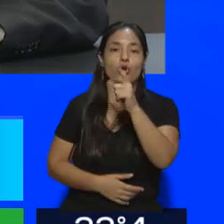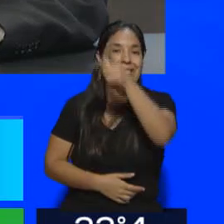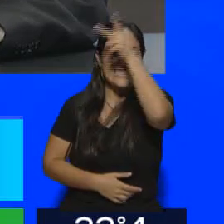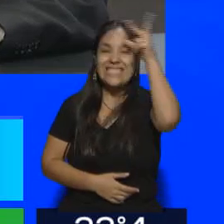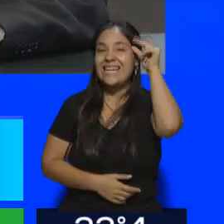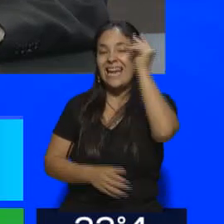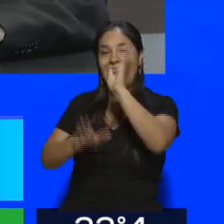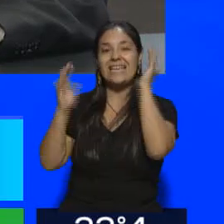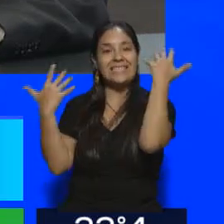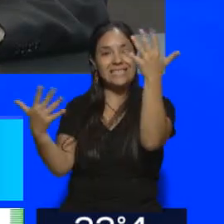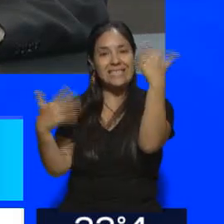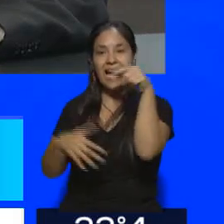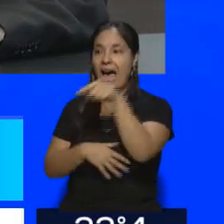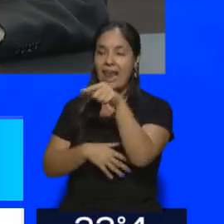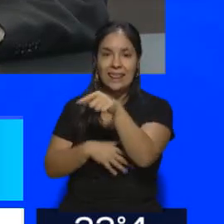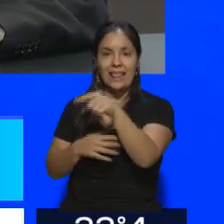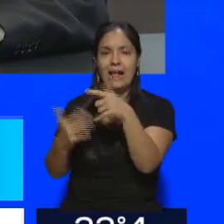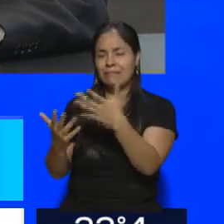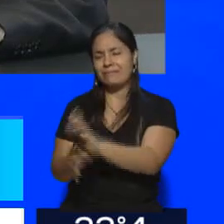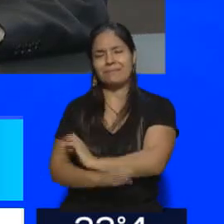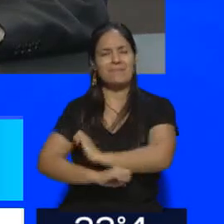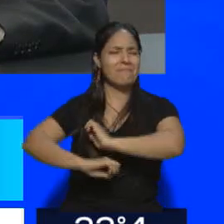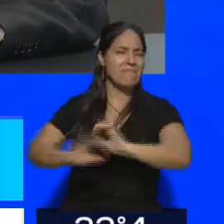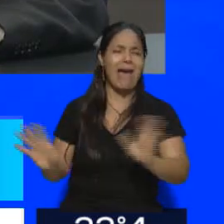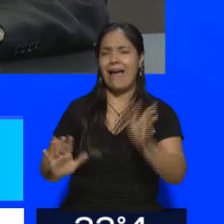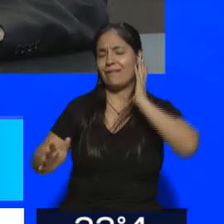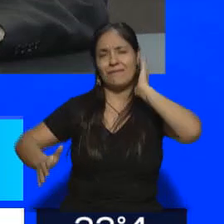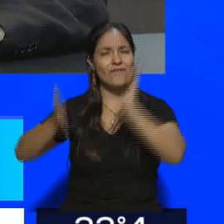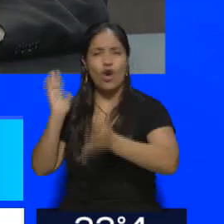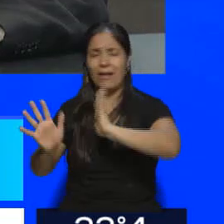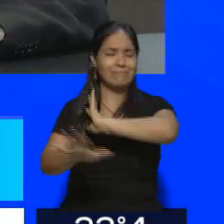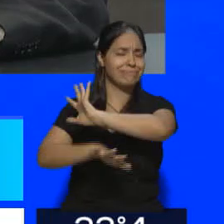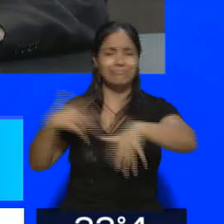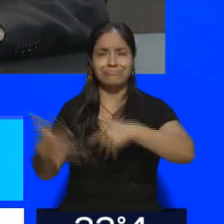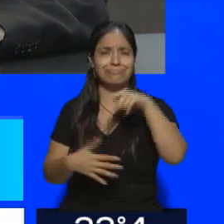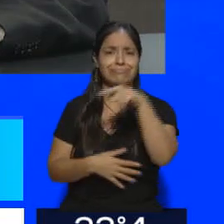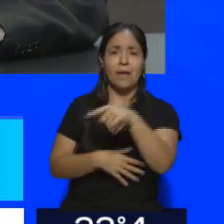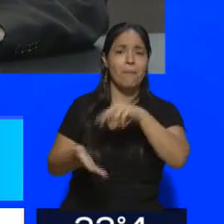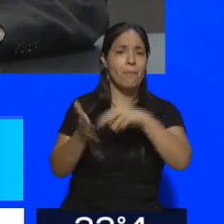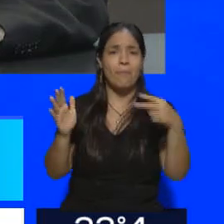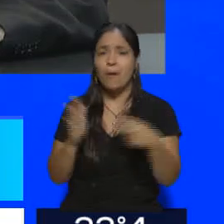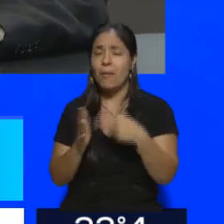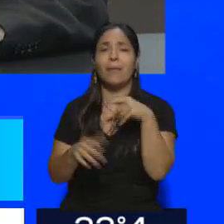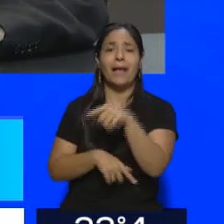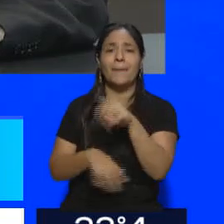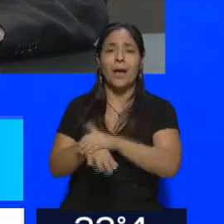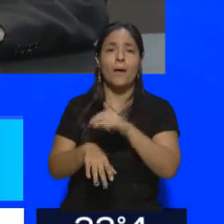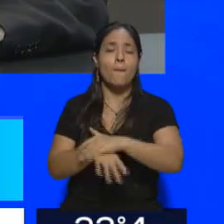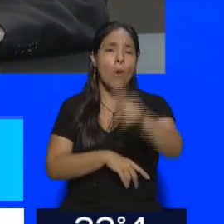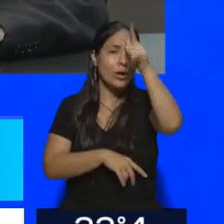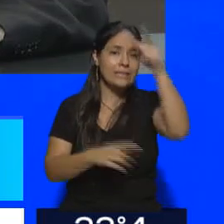Colo-Colo absolutamente fuera de sí, violentos y que protagonizaron algunos incidentes con la